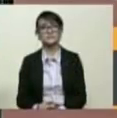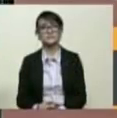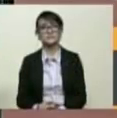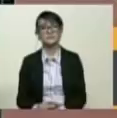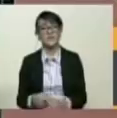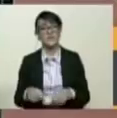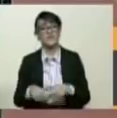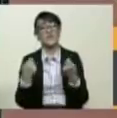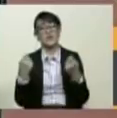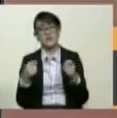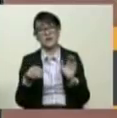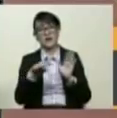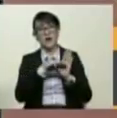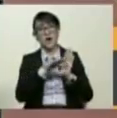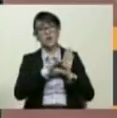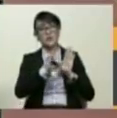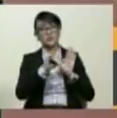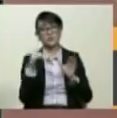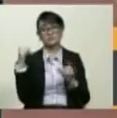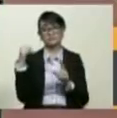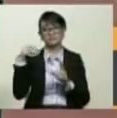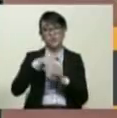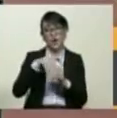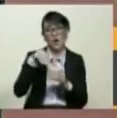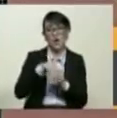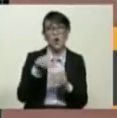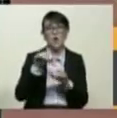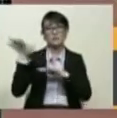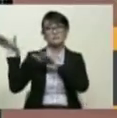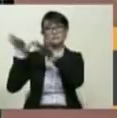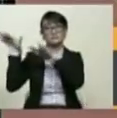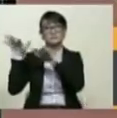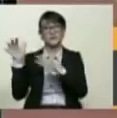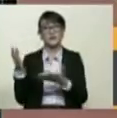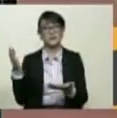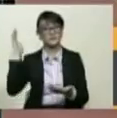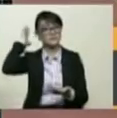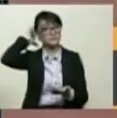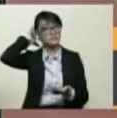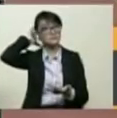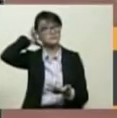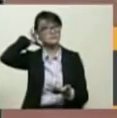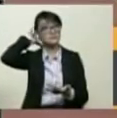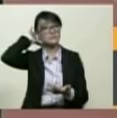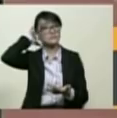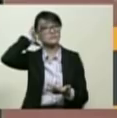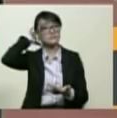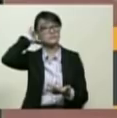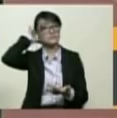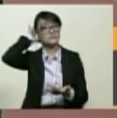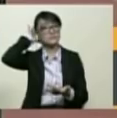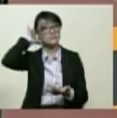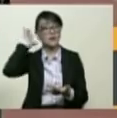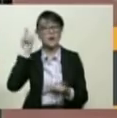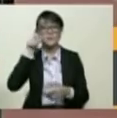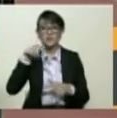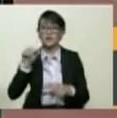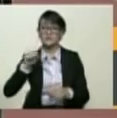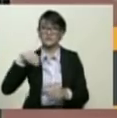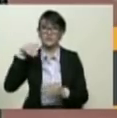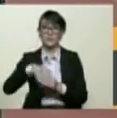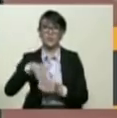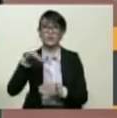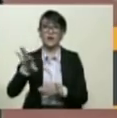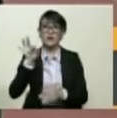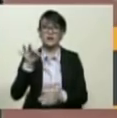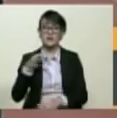de la Constitución, injerencia o ataques del extranjero, se van a quedar con los crespos hechos, porque la gente va a ir a votar para elegir su presidente,